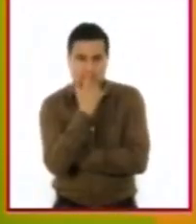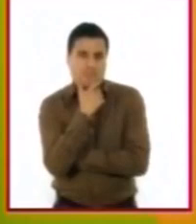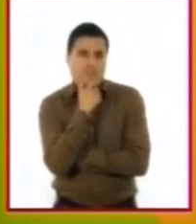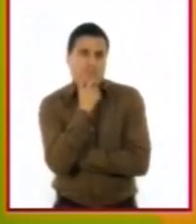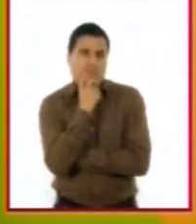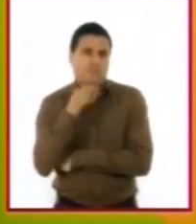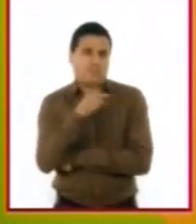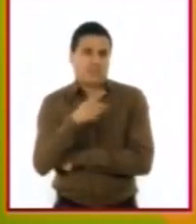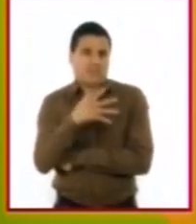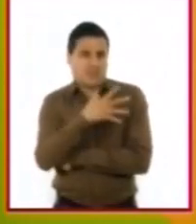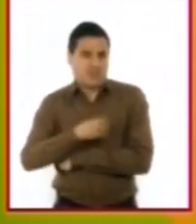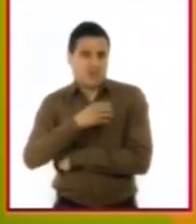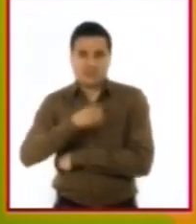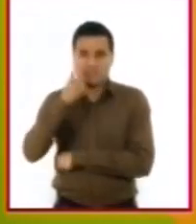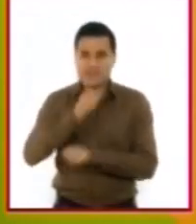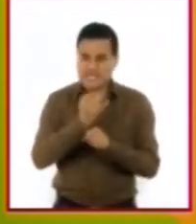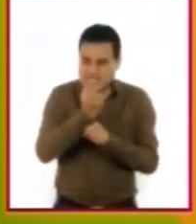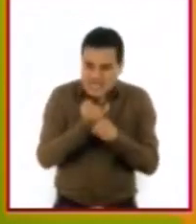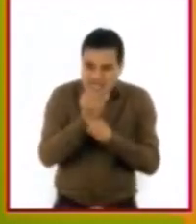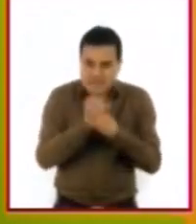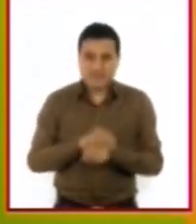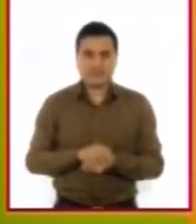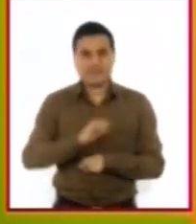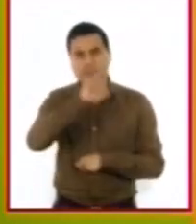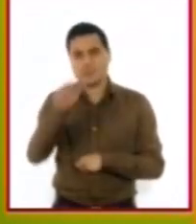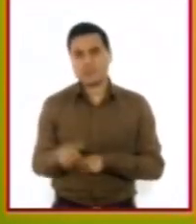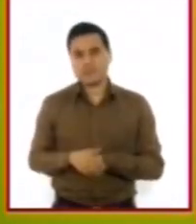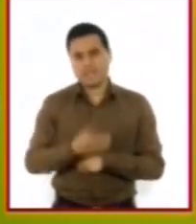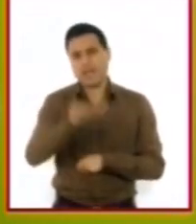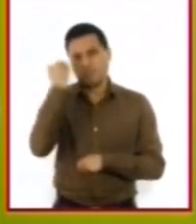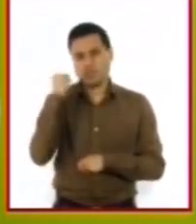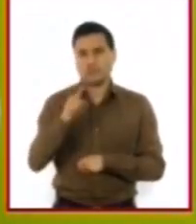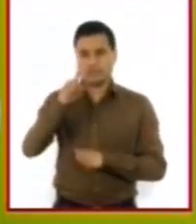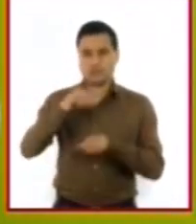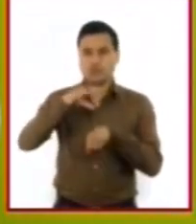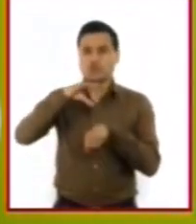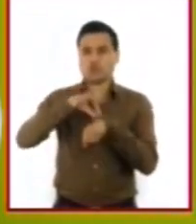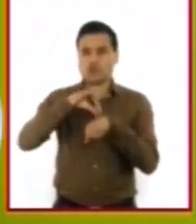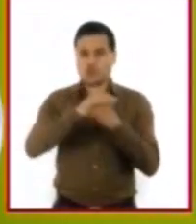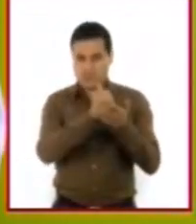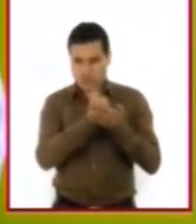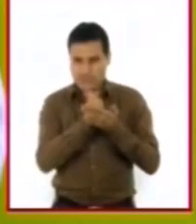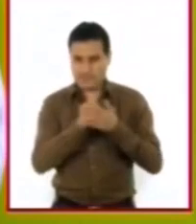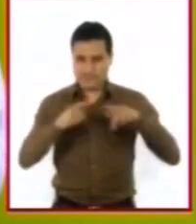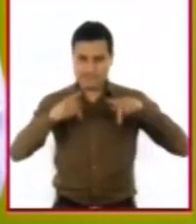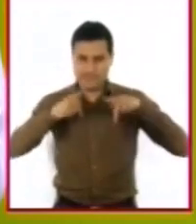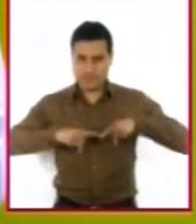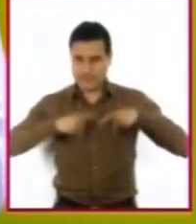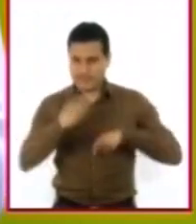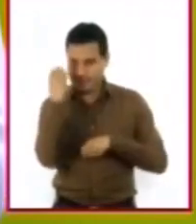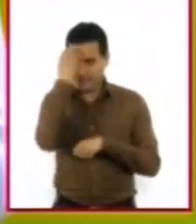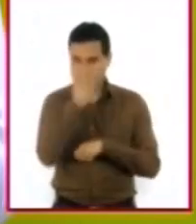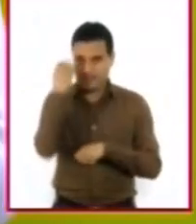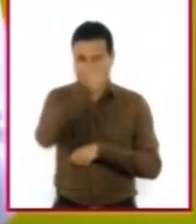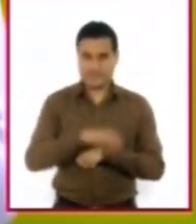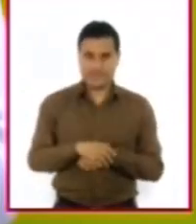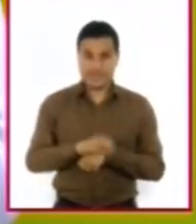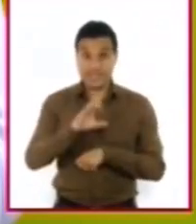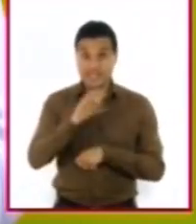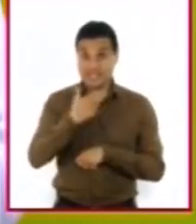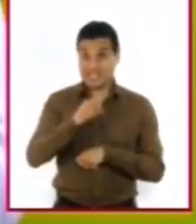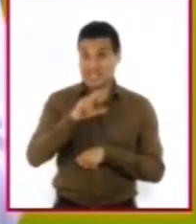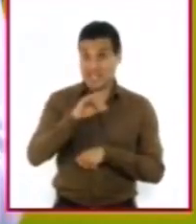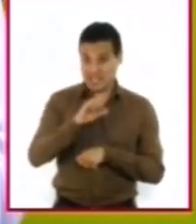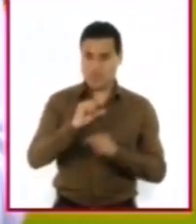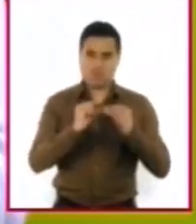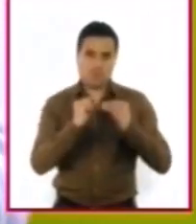de su hijo y tan pronto como pudo, se lo empezó a llevar a consulta para que le echara una mano con los pacientes. Así Charlie se fue haciendo mayor